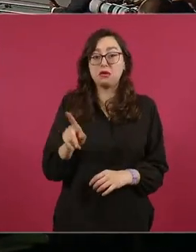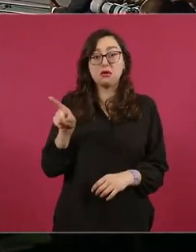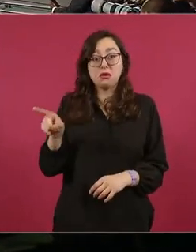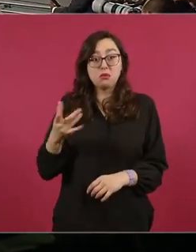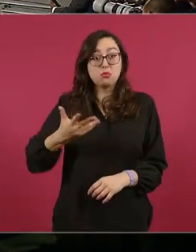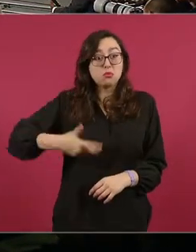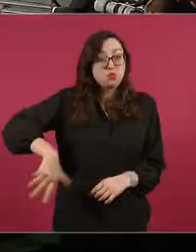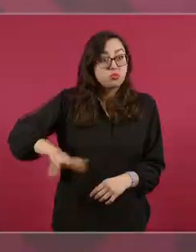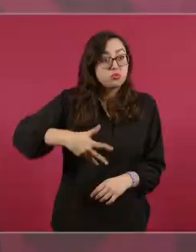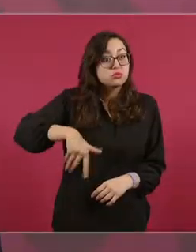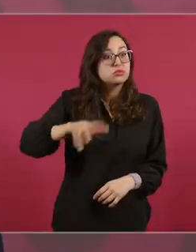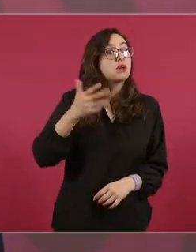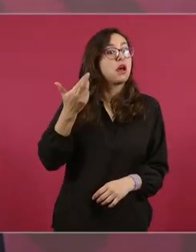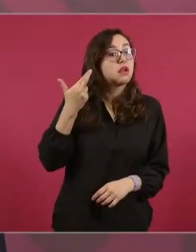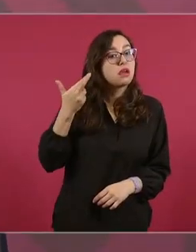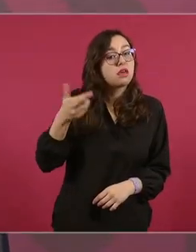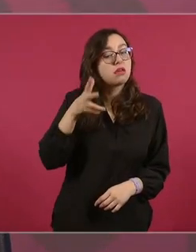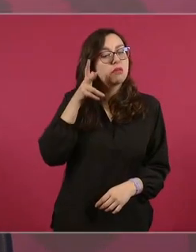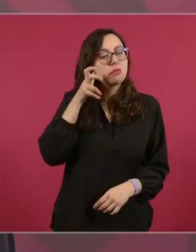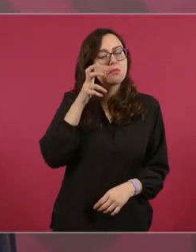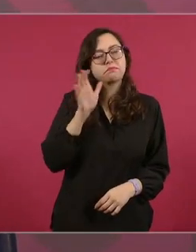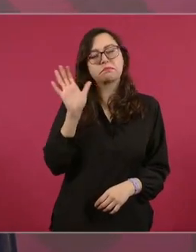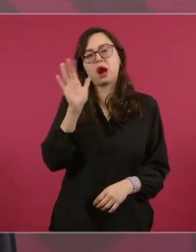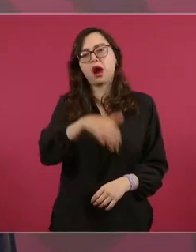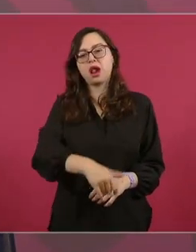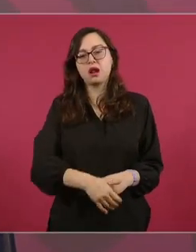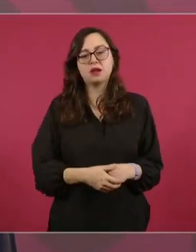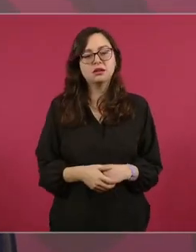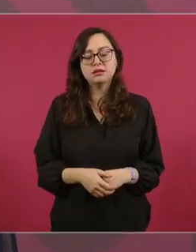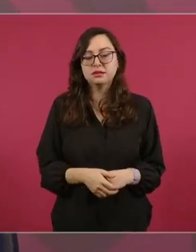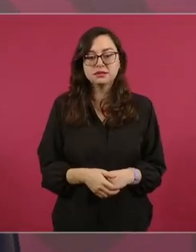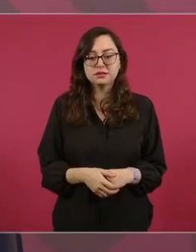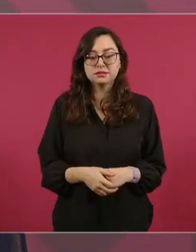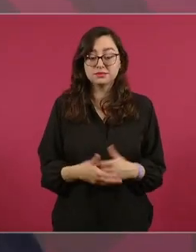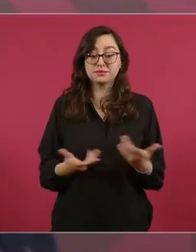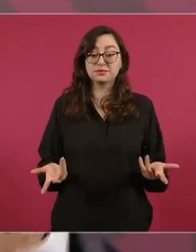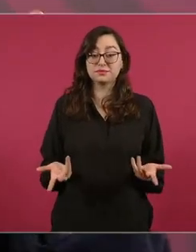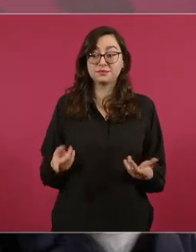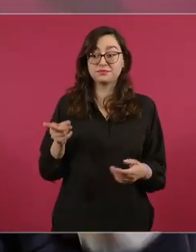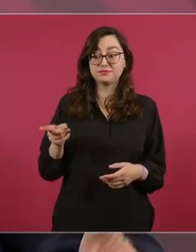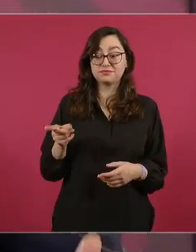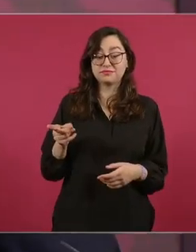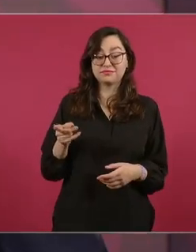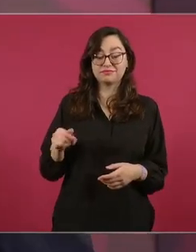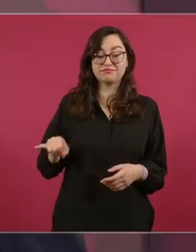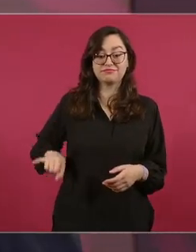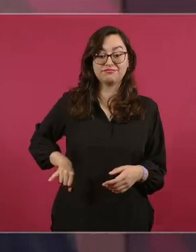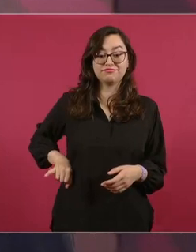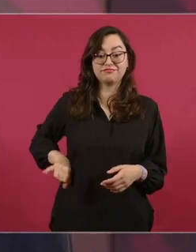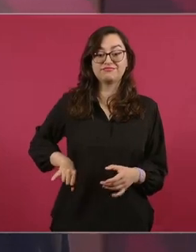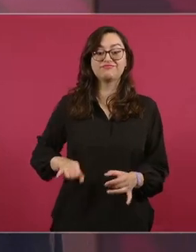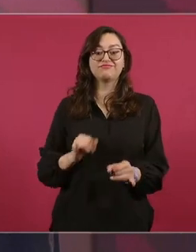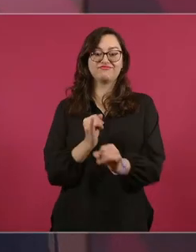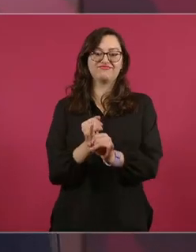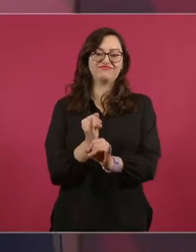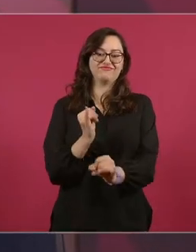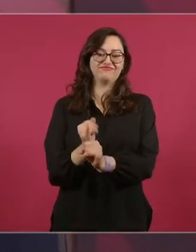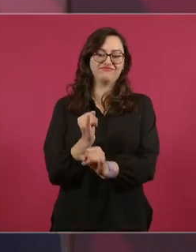se está enterando a través del internet, pero también ya el internet